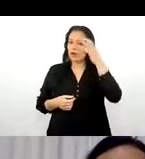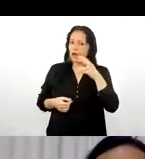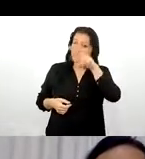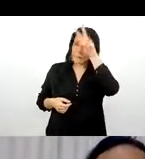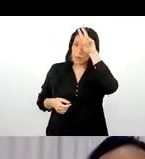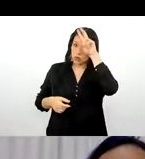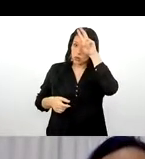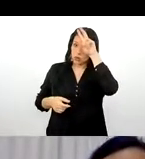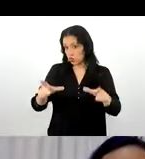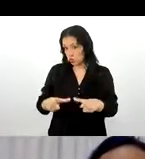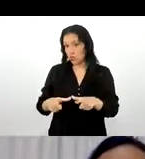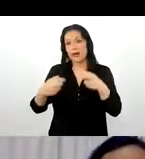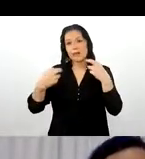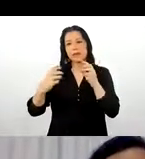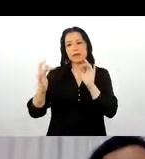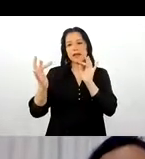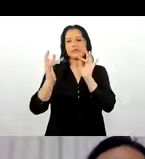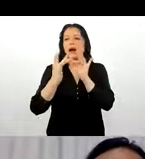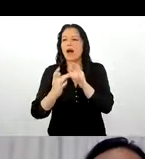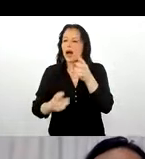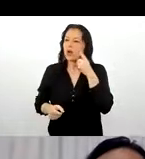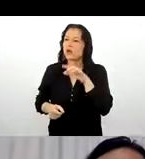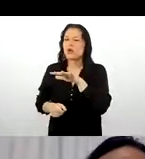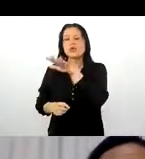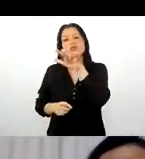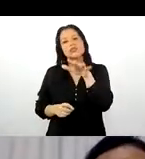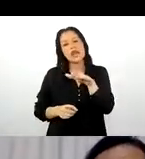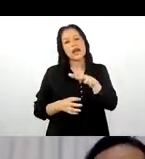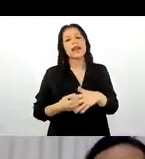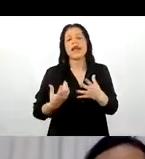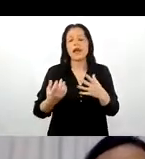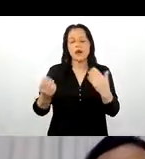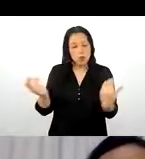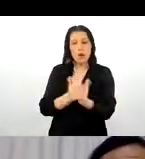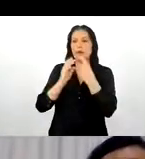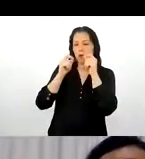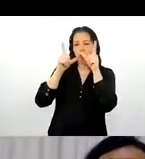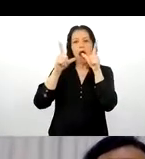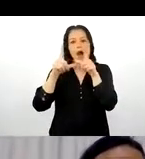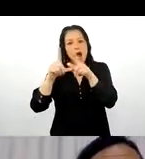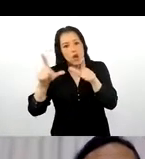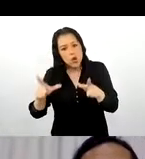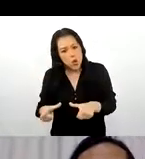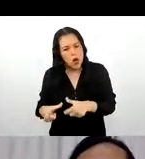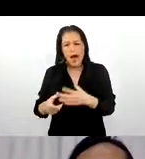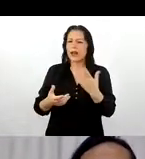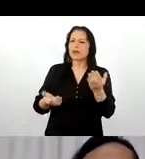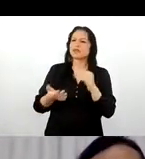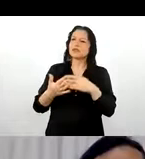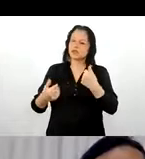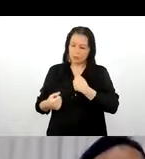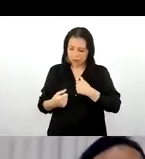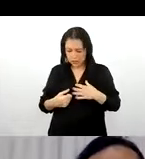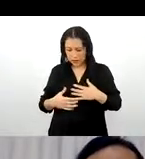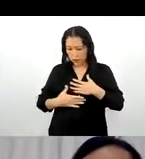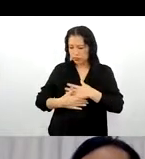que te permite conectar, te permite conocer, te permite redescubrir esos territorios, redescubrirte uno mismo, ¿no? Aprender